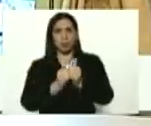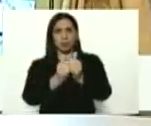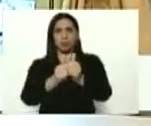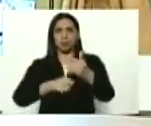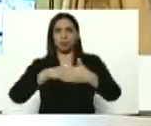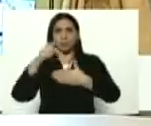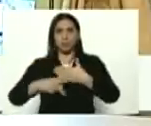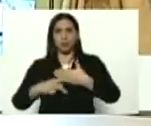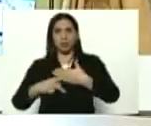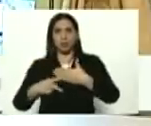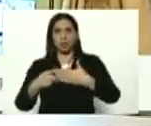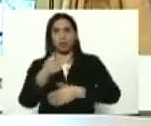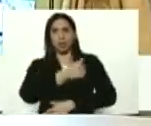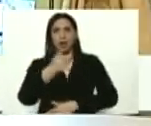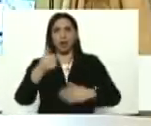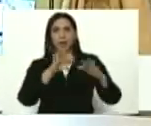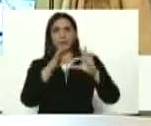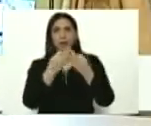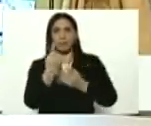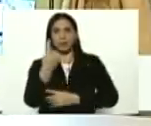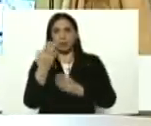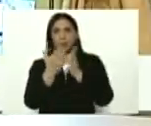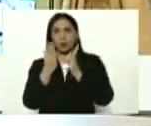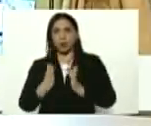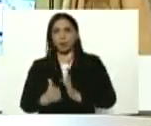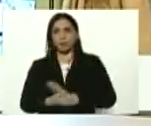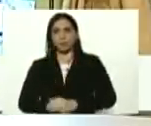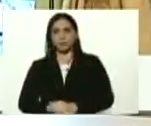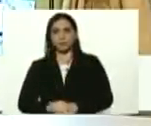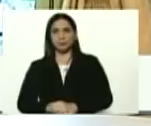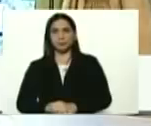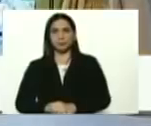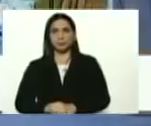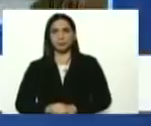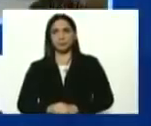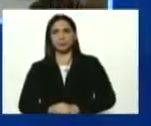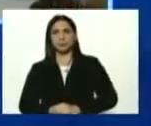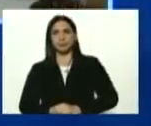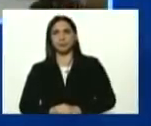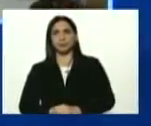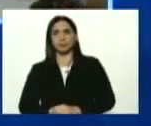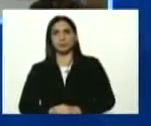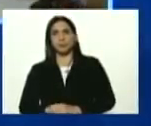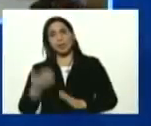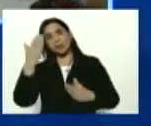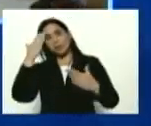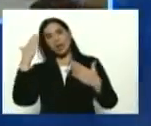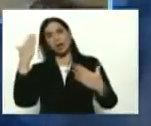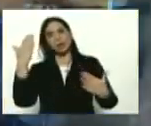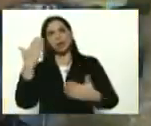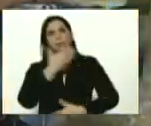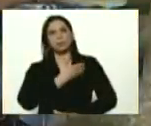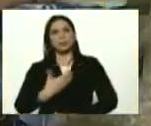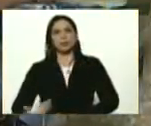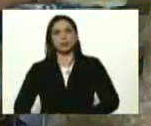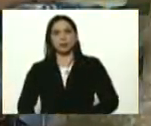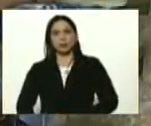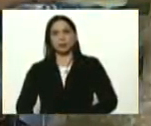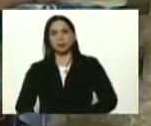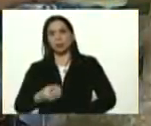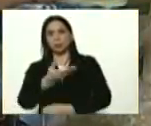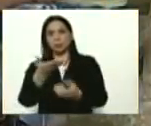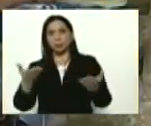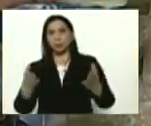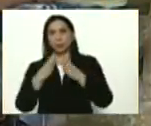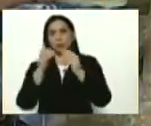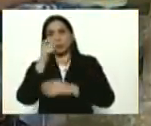plan Cada Familia, Una Escuela. Adelante, Erika. Un saludo, presidente, a usted y a todo